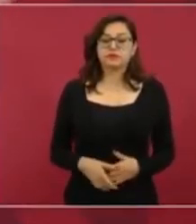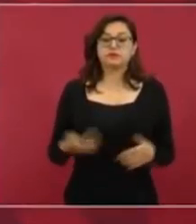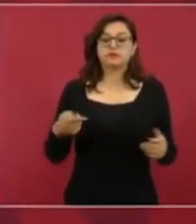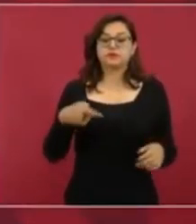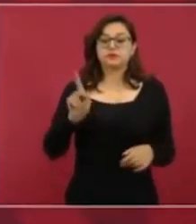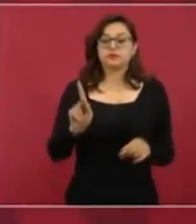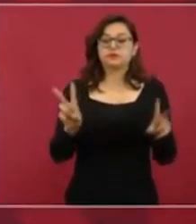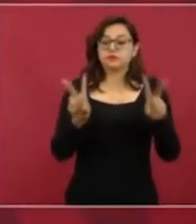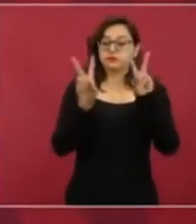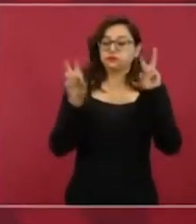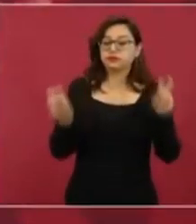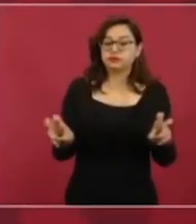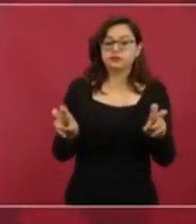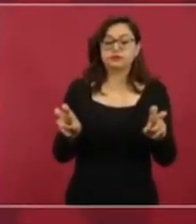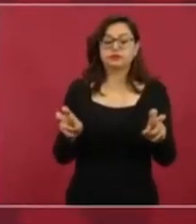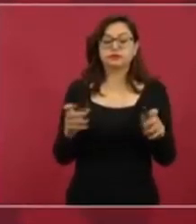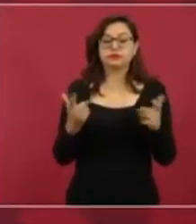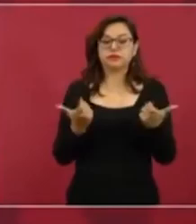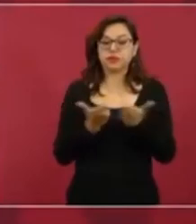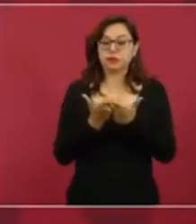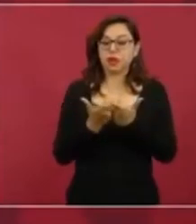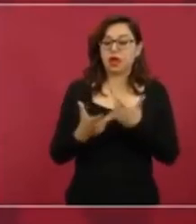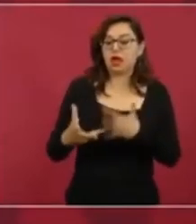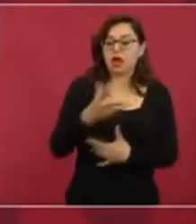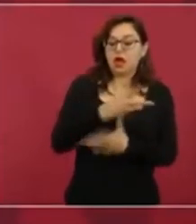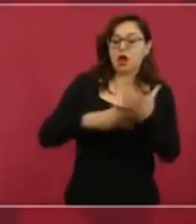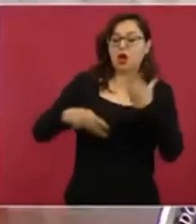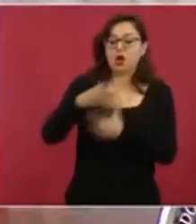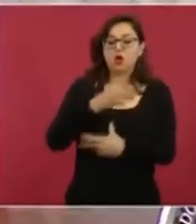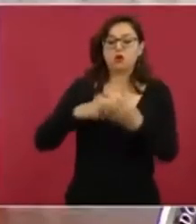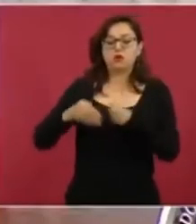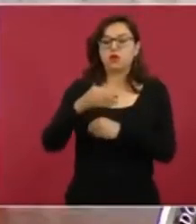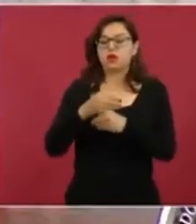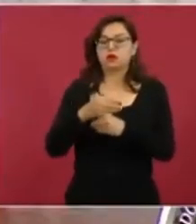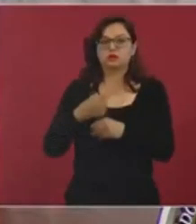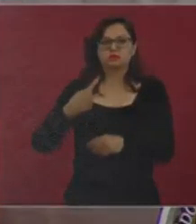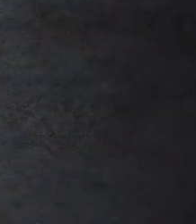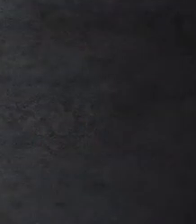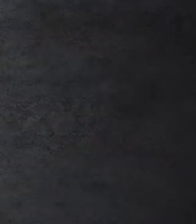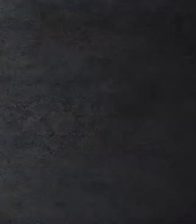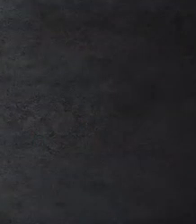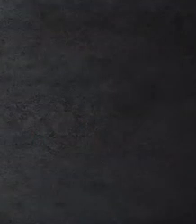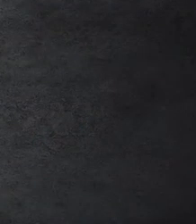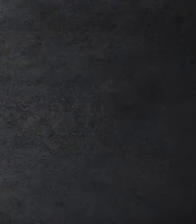no podemos cerrar nuestro territorio a nadie.